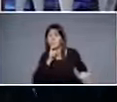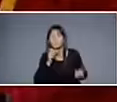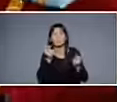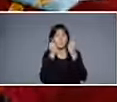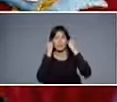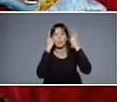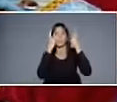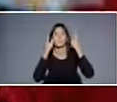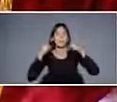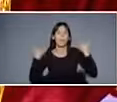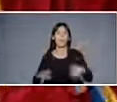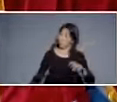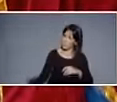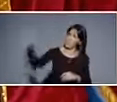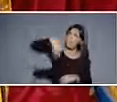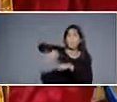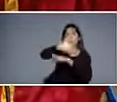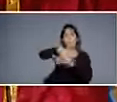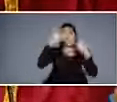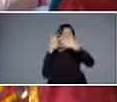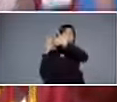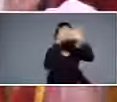Despierta ya, ya lucha,